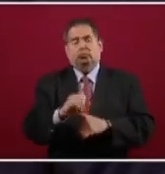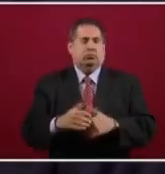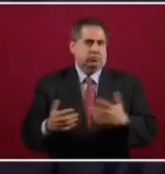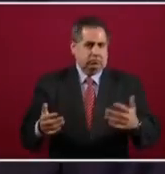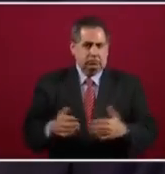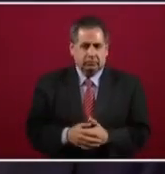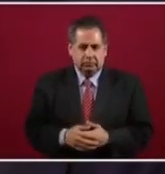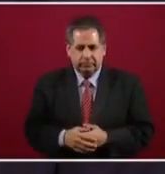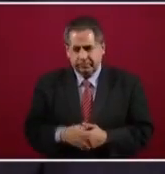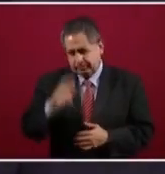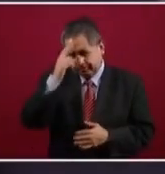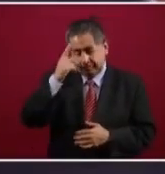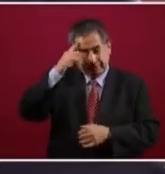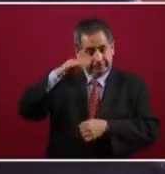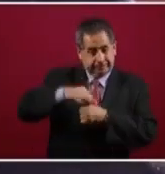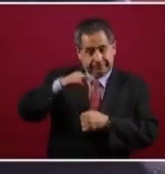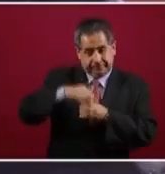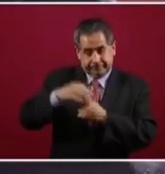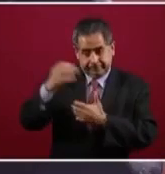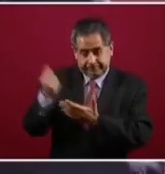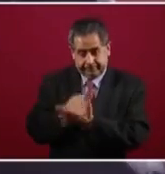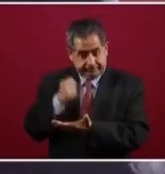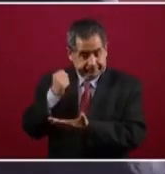para sacar los votos